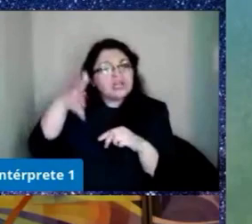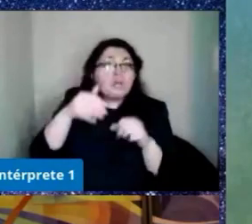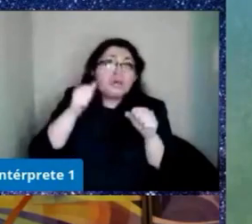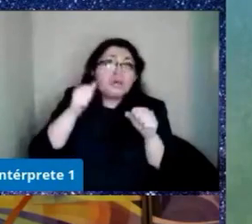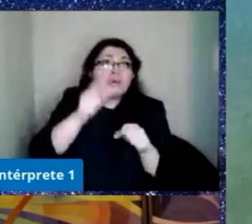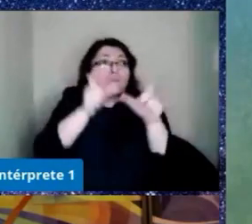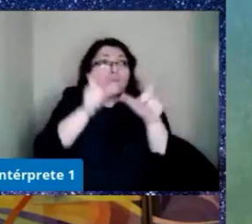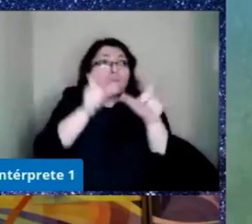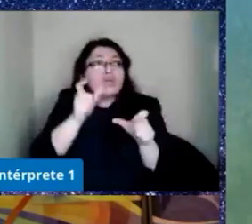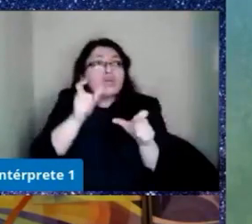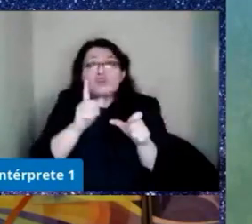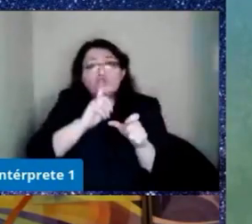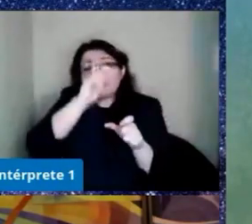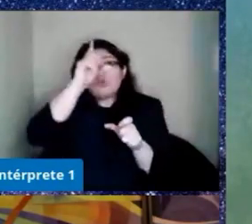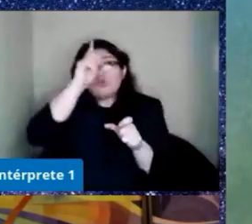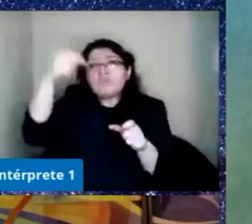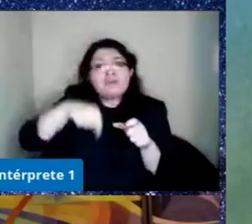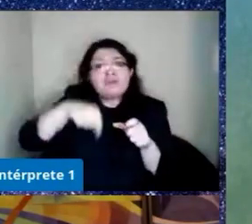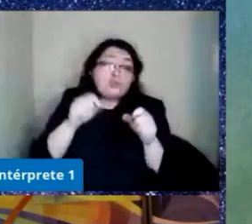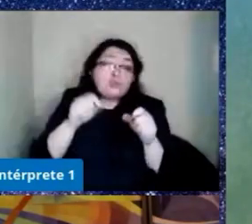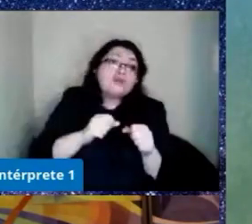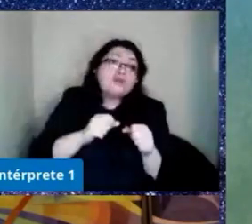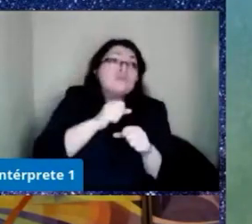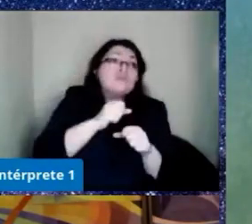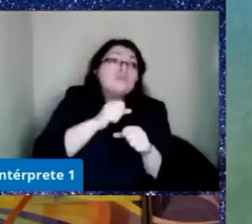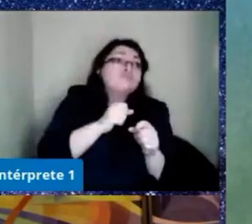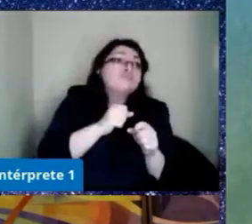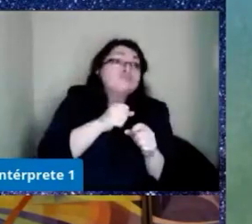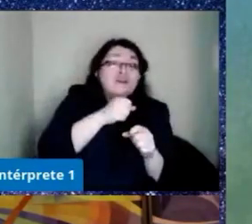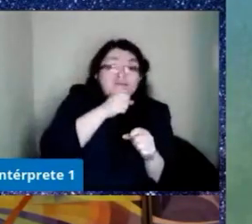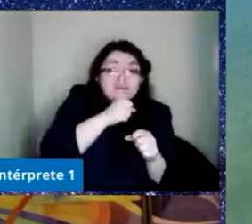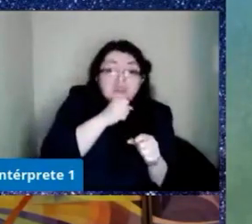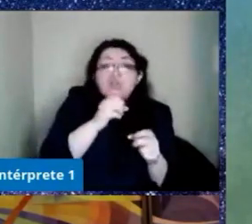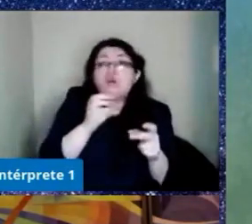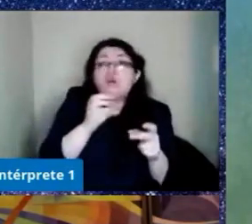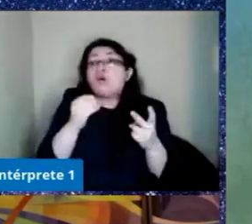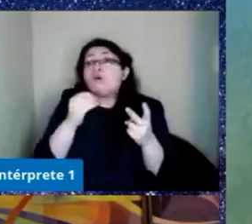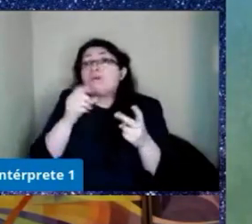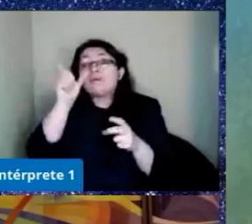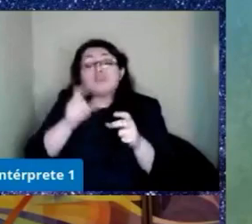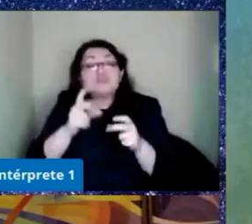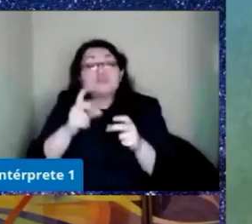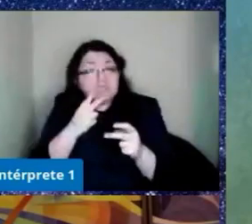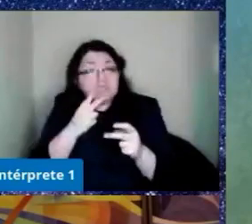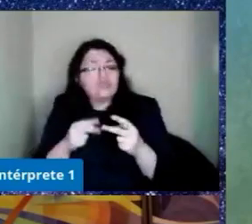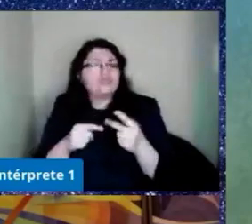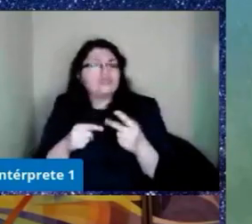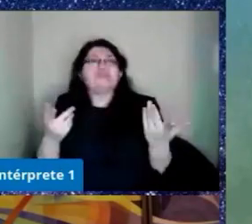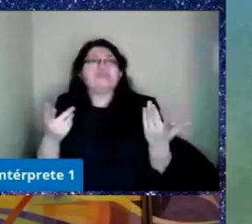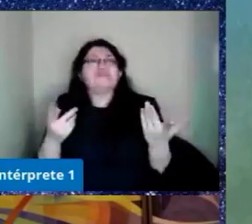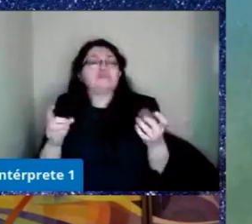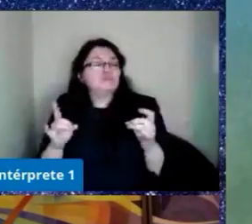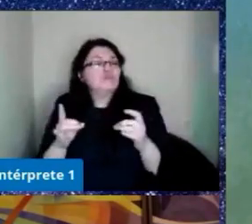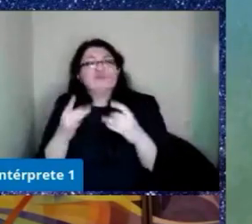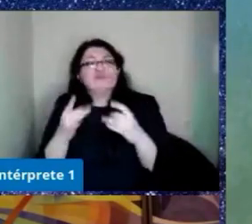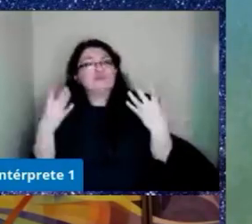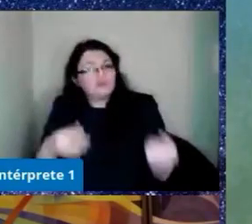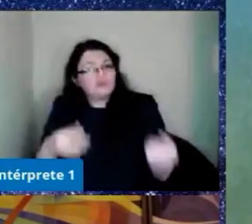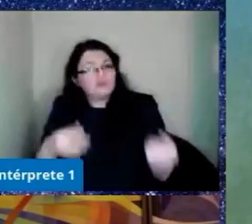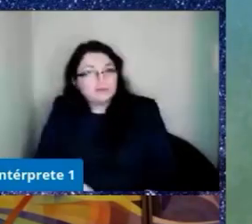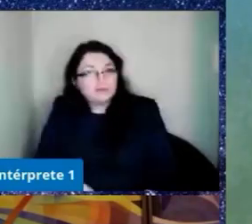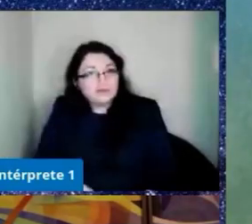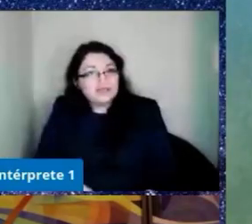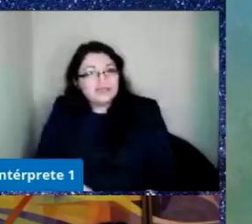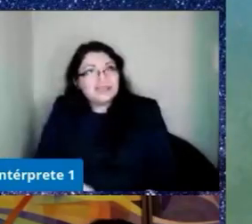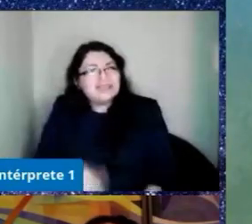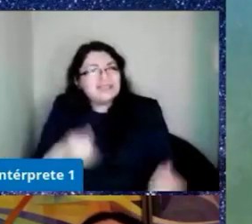o personas con discapacidad visual? Y yo quedé así como en una suerte de shock, tratando de comprender